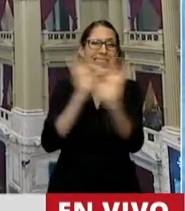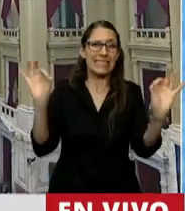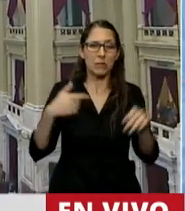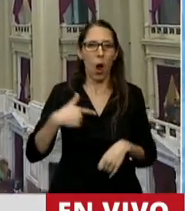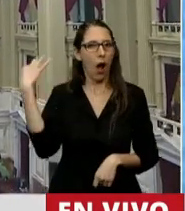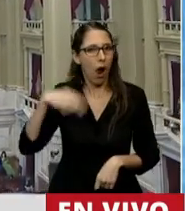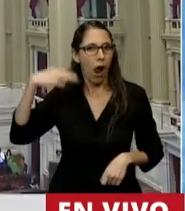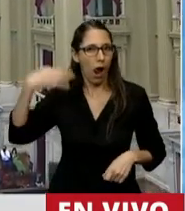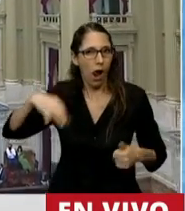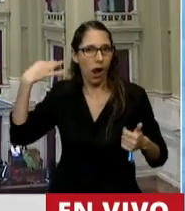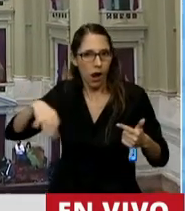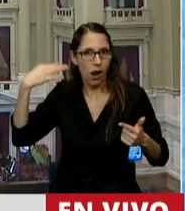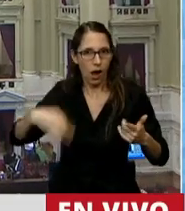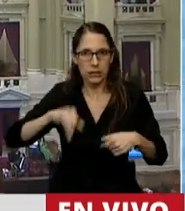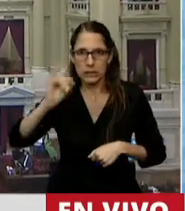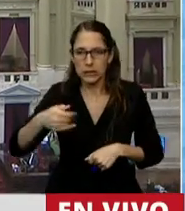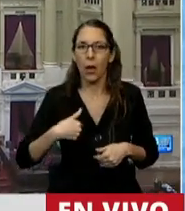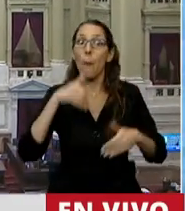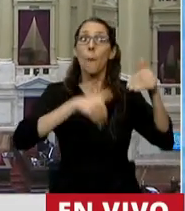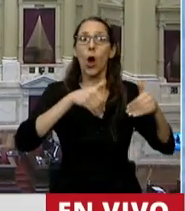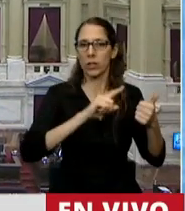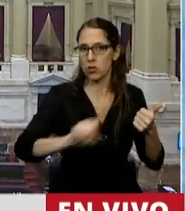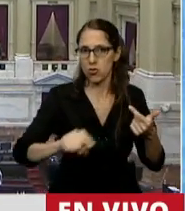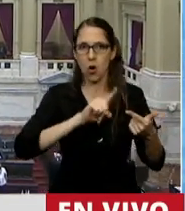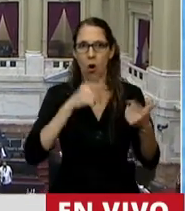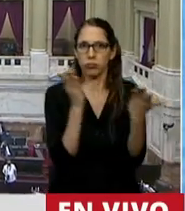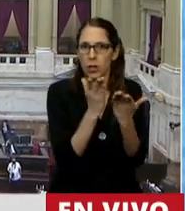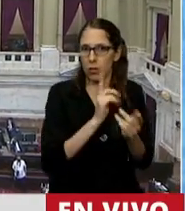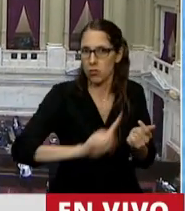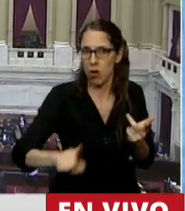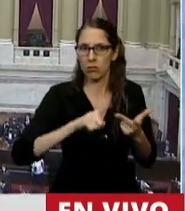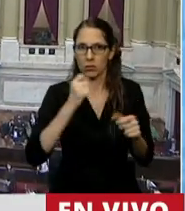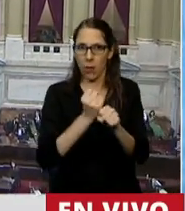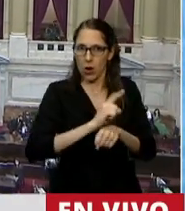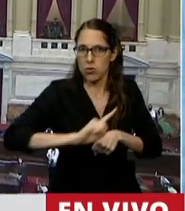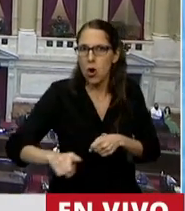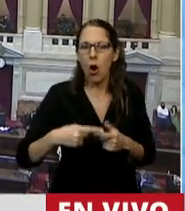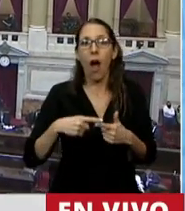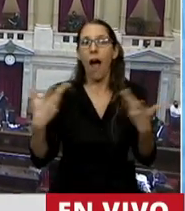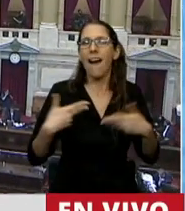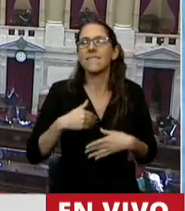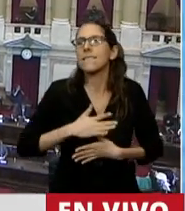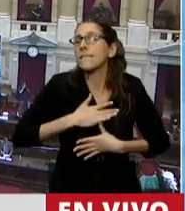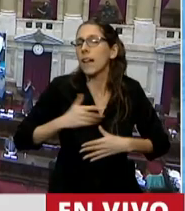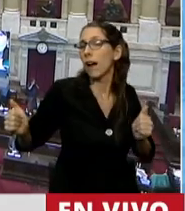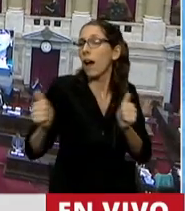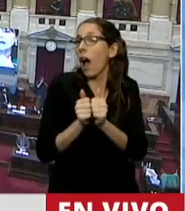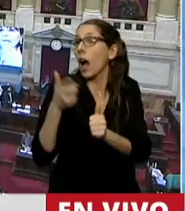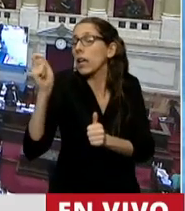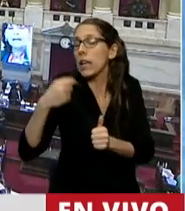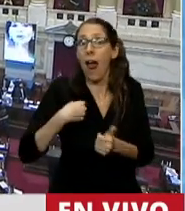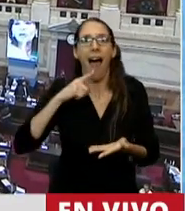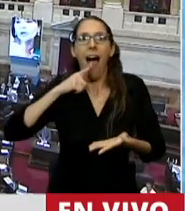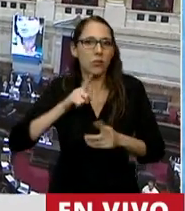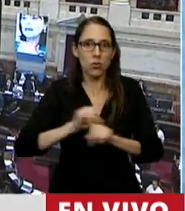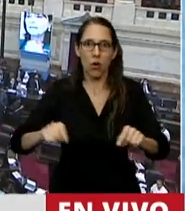obligaciones. No votábamos, no podíamos trabajar, estudiar, elegir con quién queríamos compartir la vida.